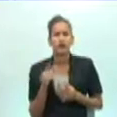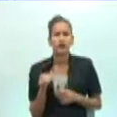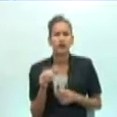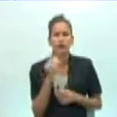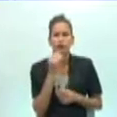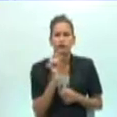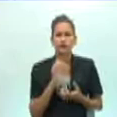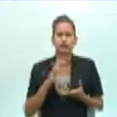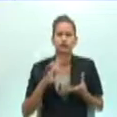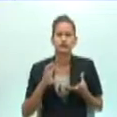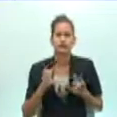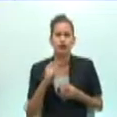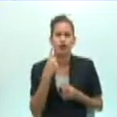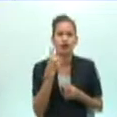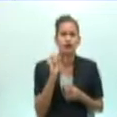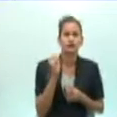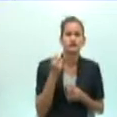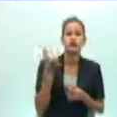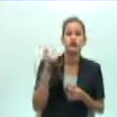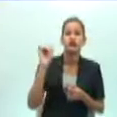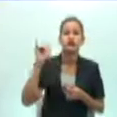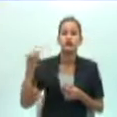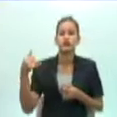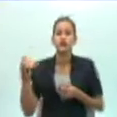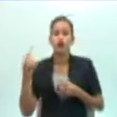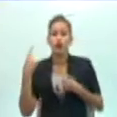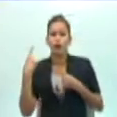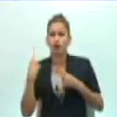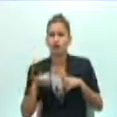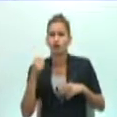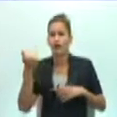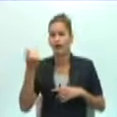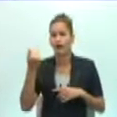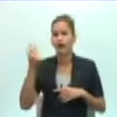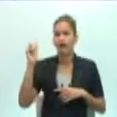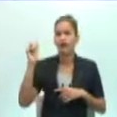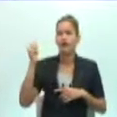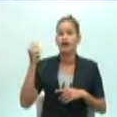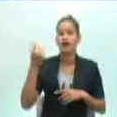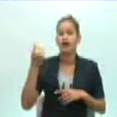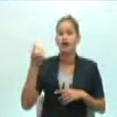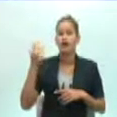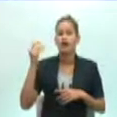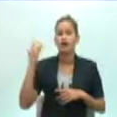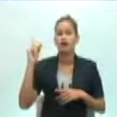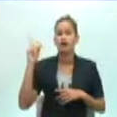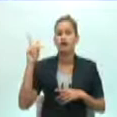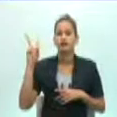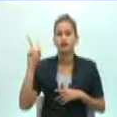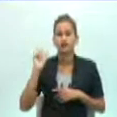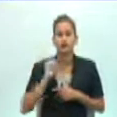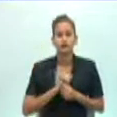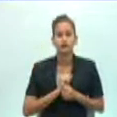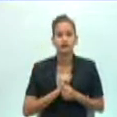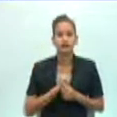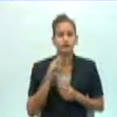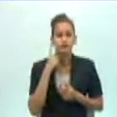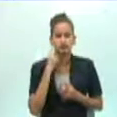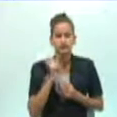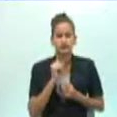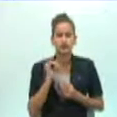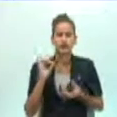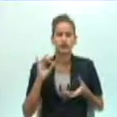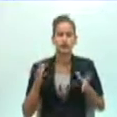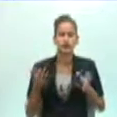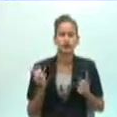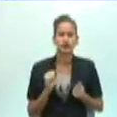a un adjetivo o a otro adverbio. Son invariables. Recuerden la invariabilidad del adverbio.